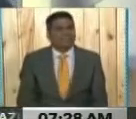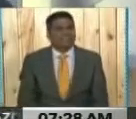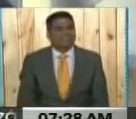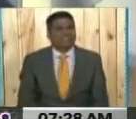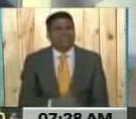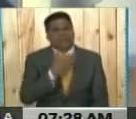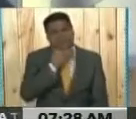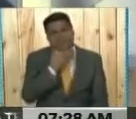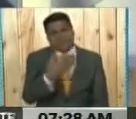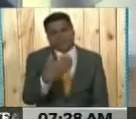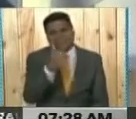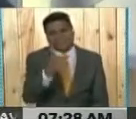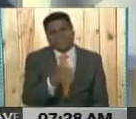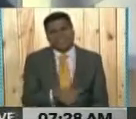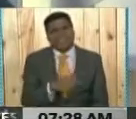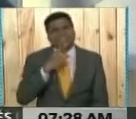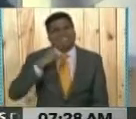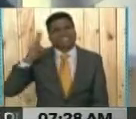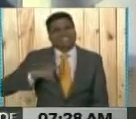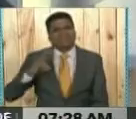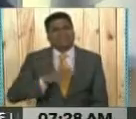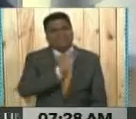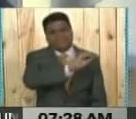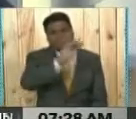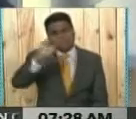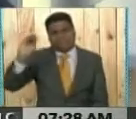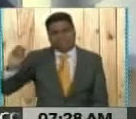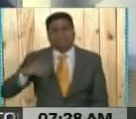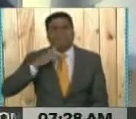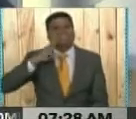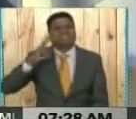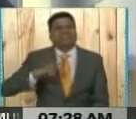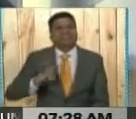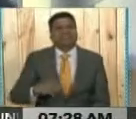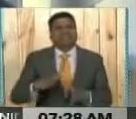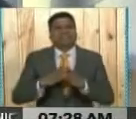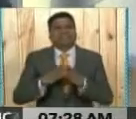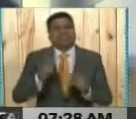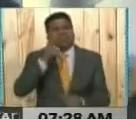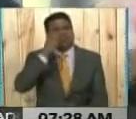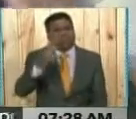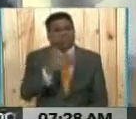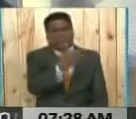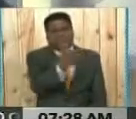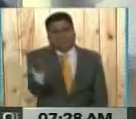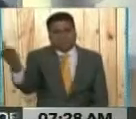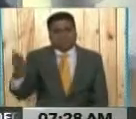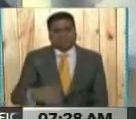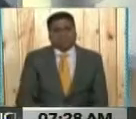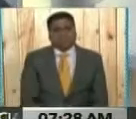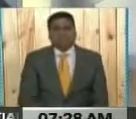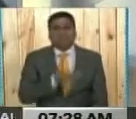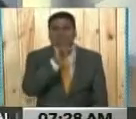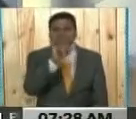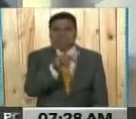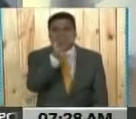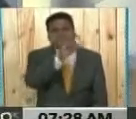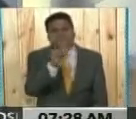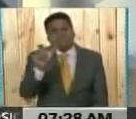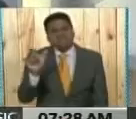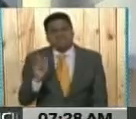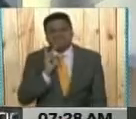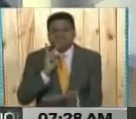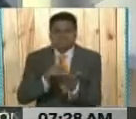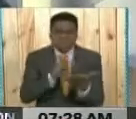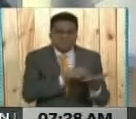Navidad verdaderamente convocante y verdaderamente popular. Popular porque debe ser la misma gente quien aporte los